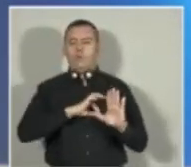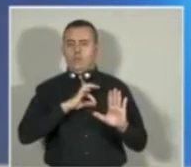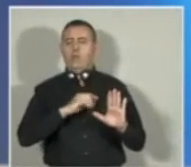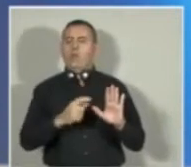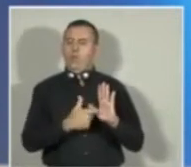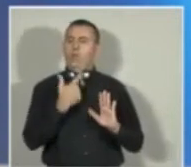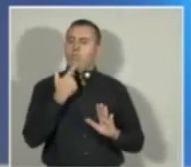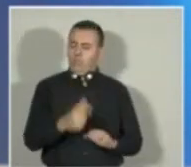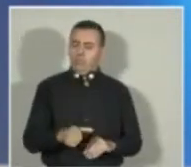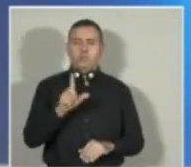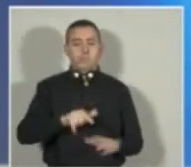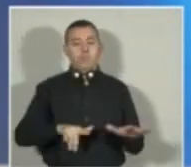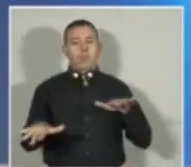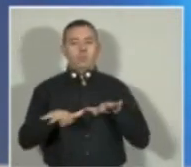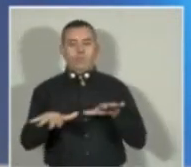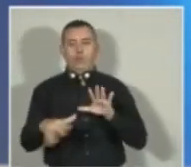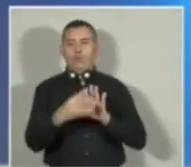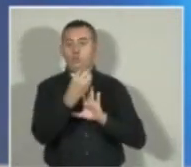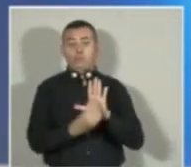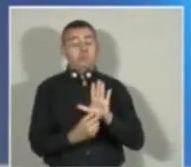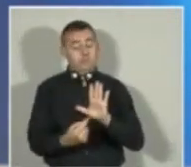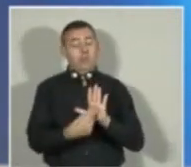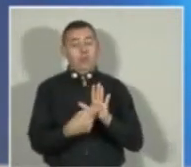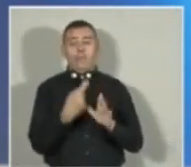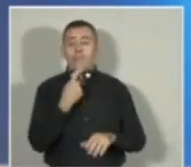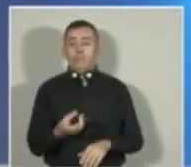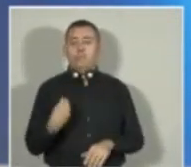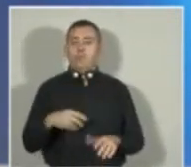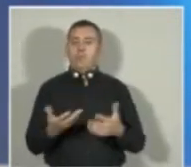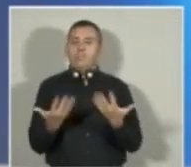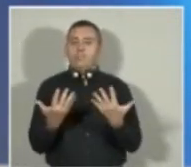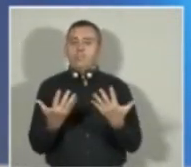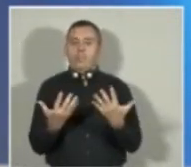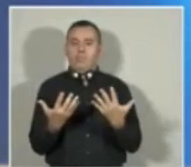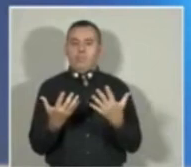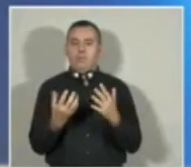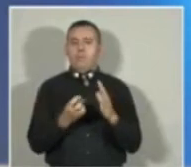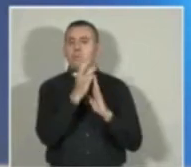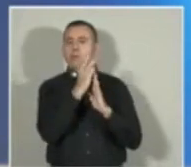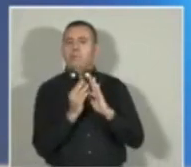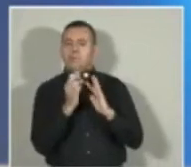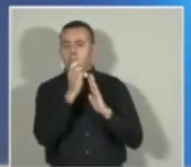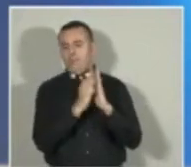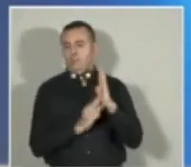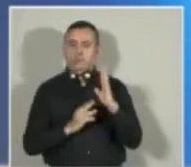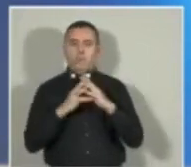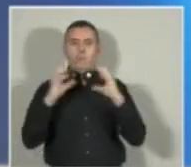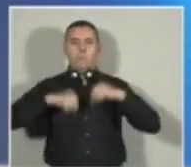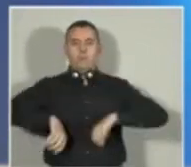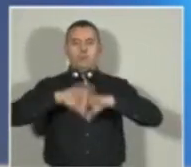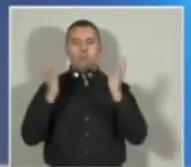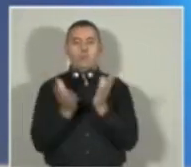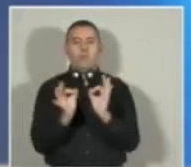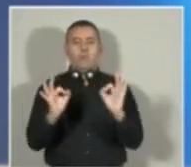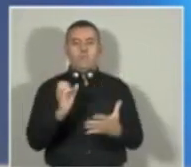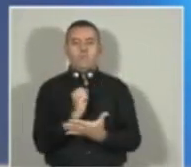actuación. Y aplicamos los 10 principios del Pacto Mundial, los principios de inversión responsable y de banca responsable de